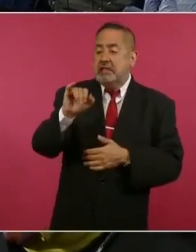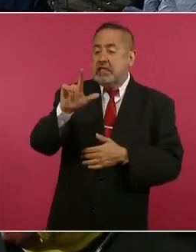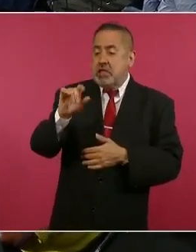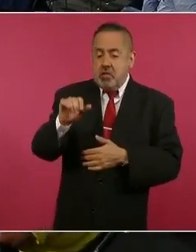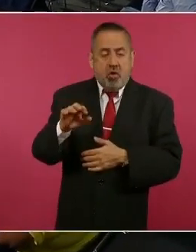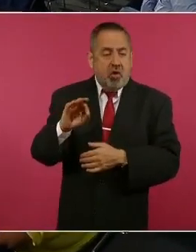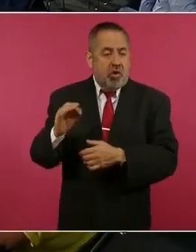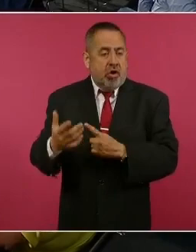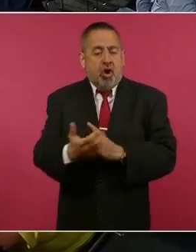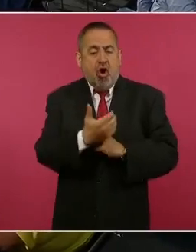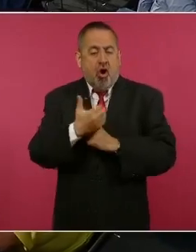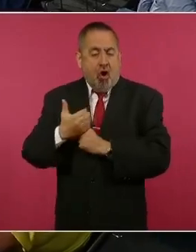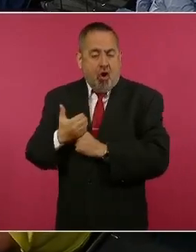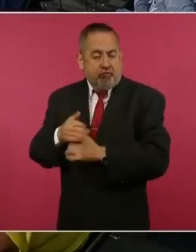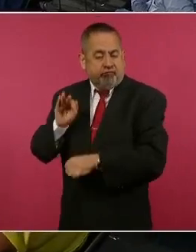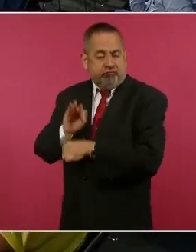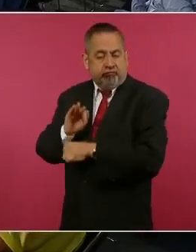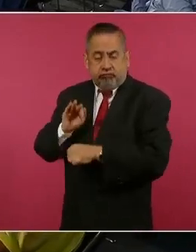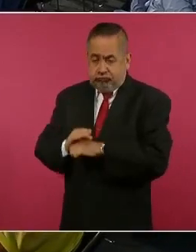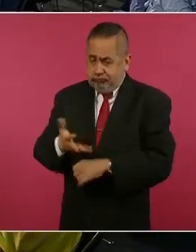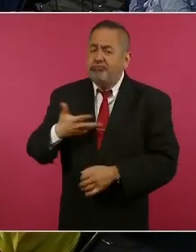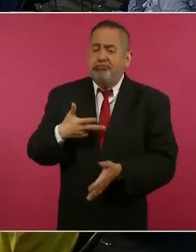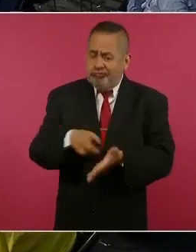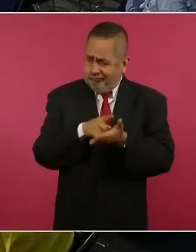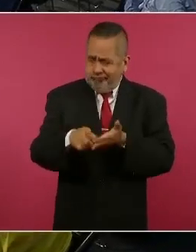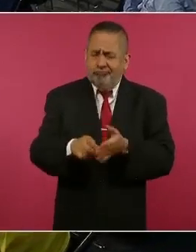y del derecho internacional.